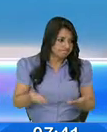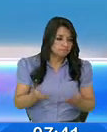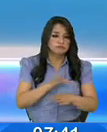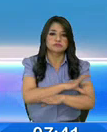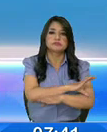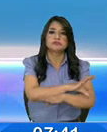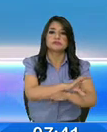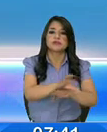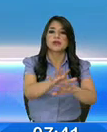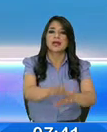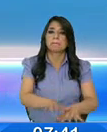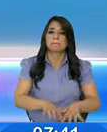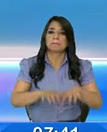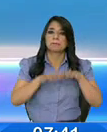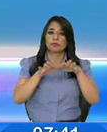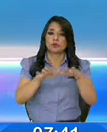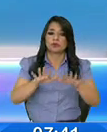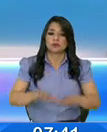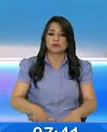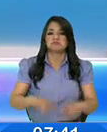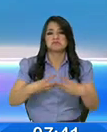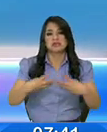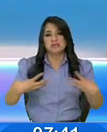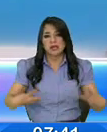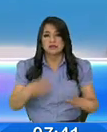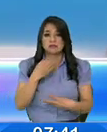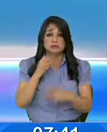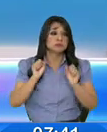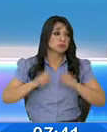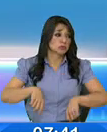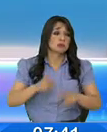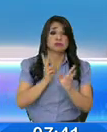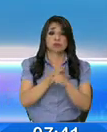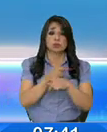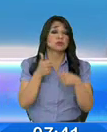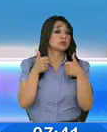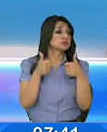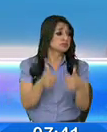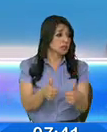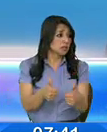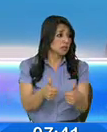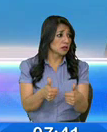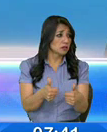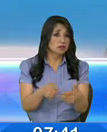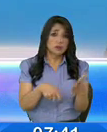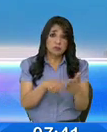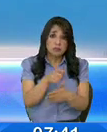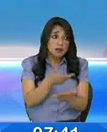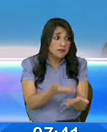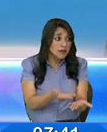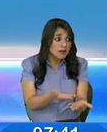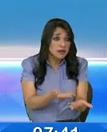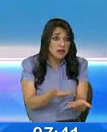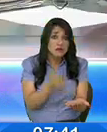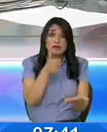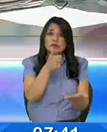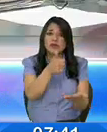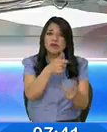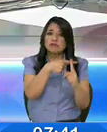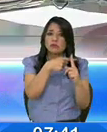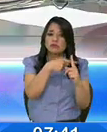sector agropecuario del país pueda competir y pueda producir en mejores términos cómo nos vamos a probar aquello hay una